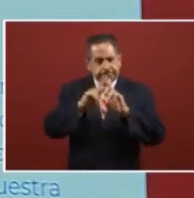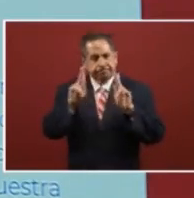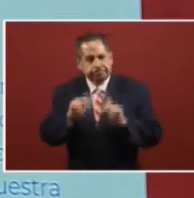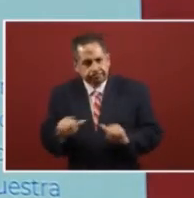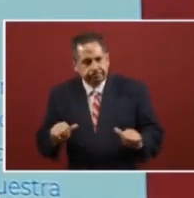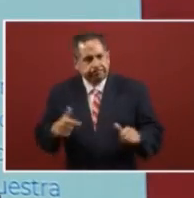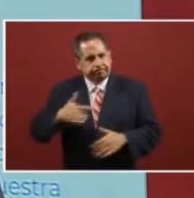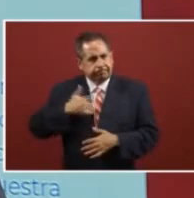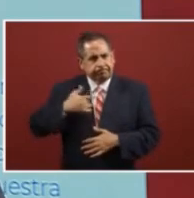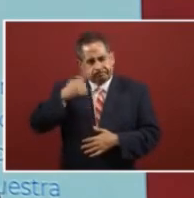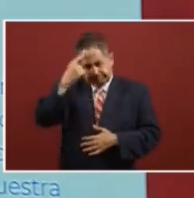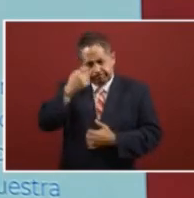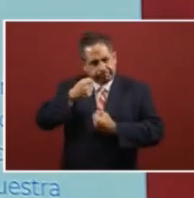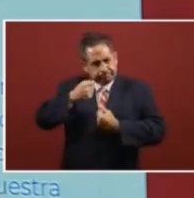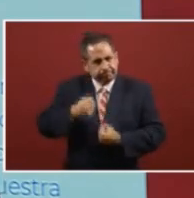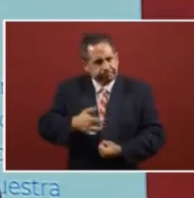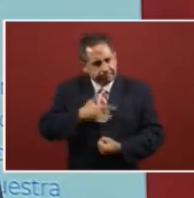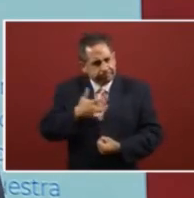convencido,